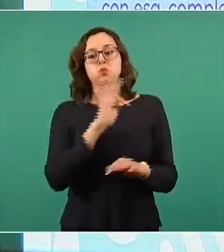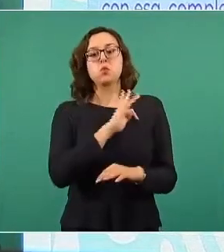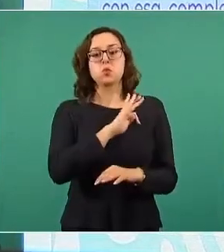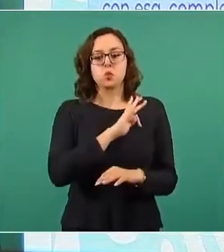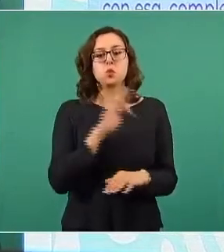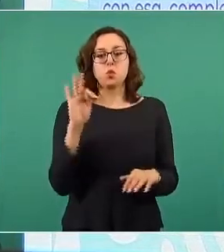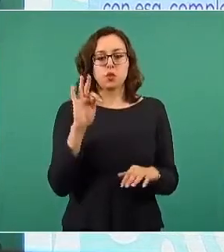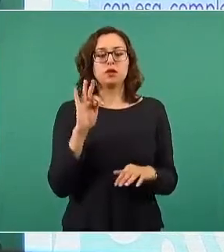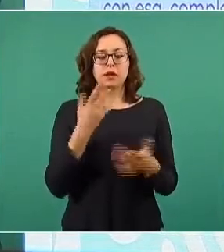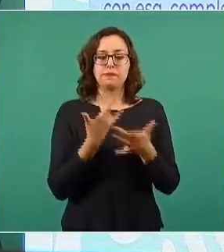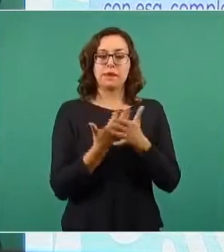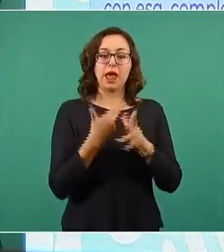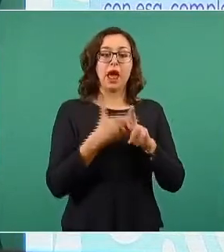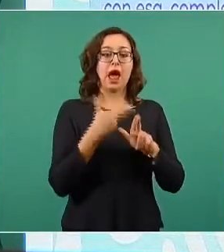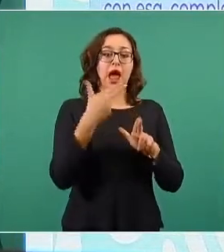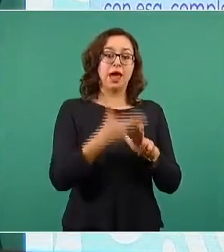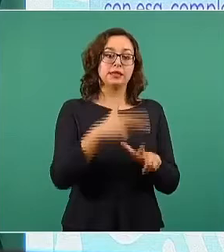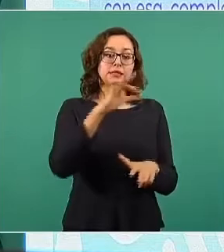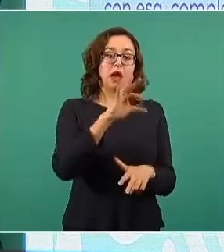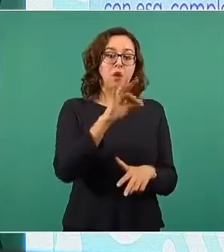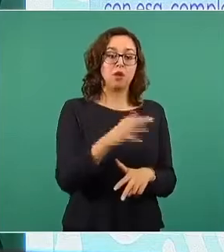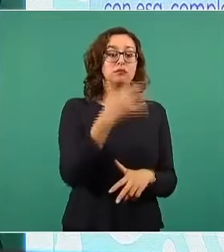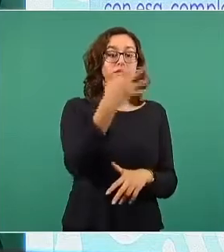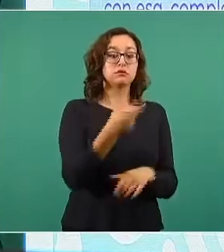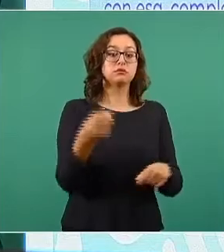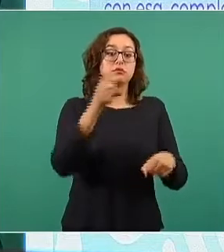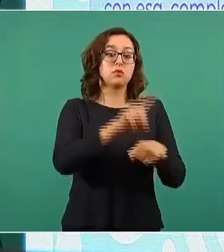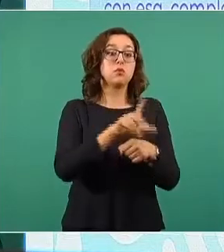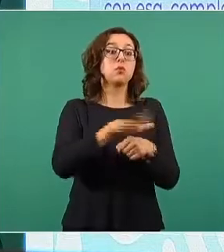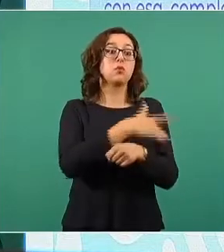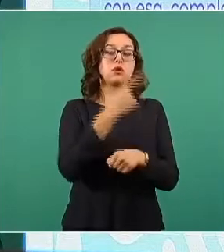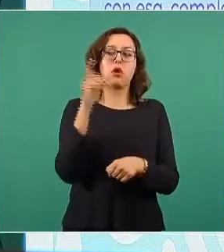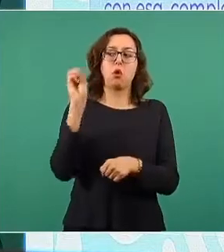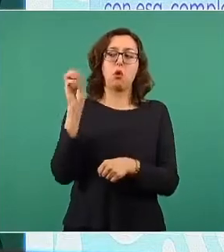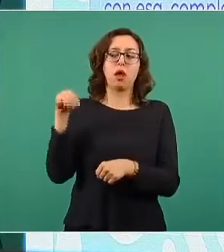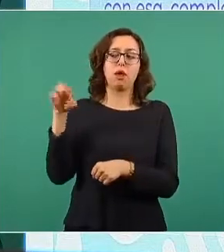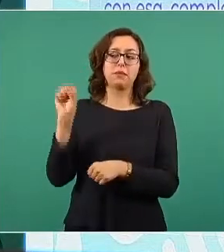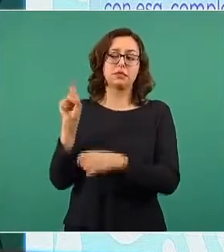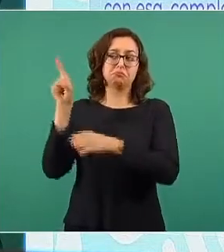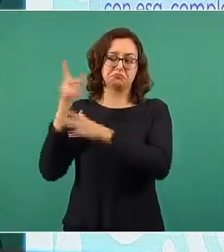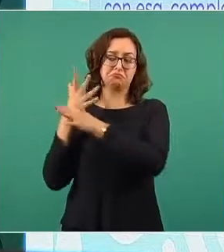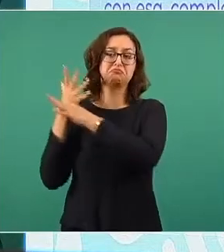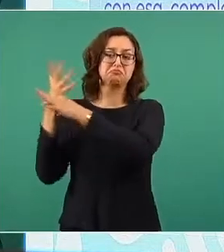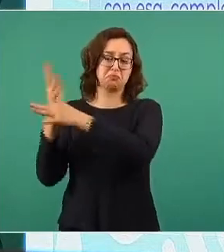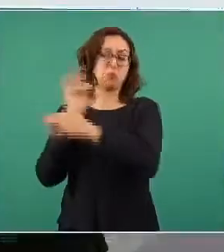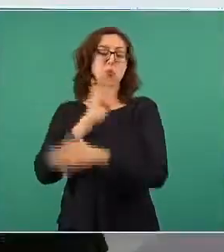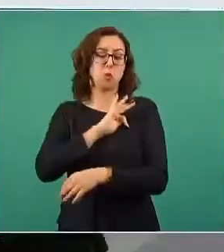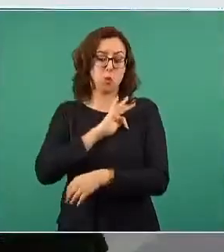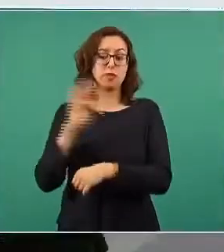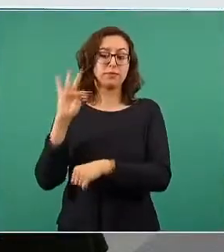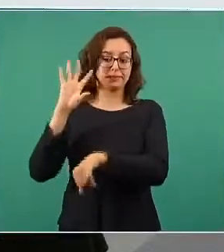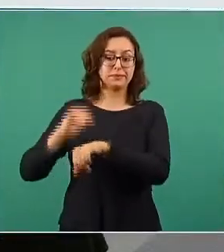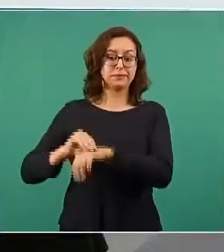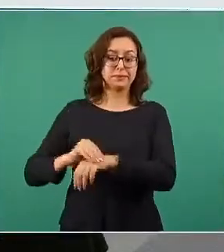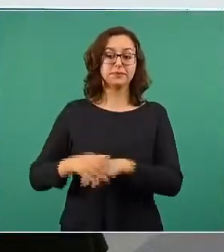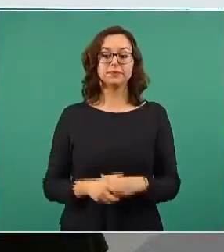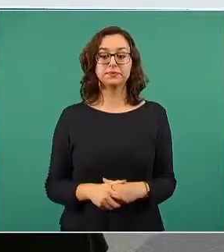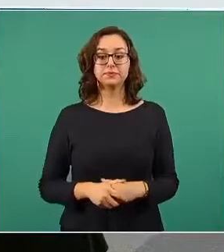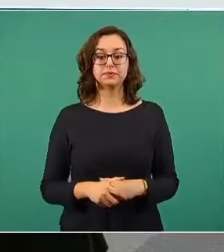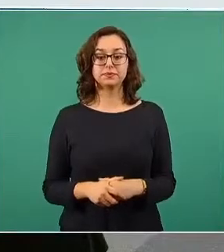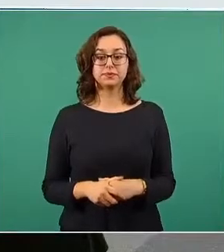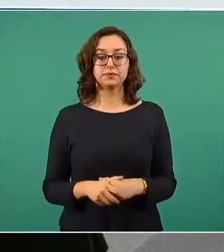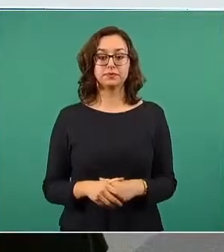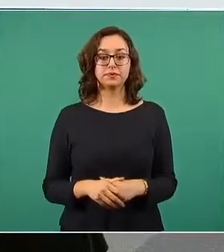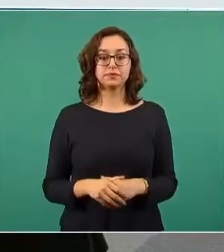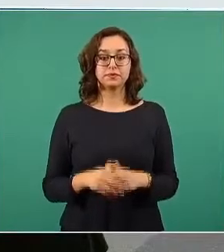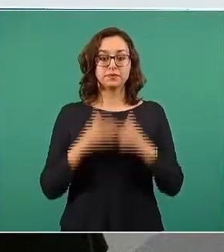esta recomendación que hizo el Grupo de Asesoramiento Estratégico de la Organización Mundial de la Salud. El ejemplo